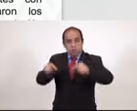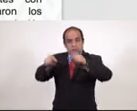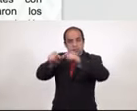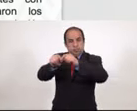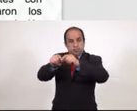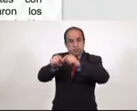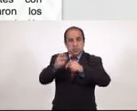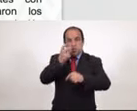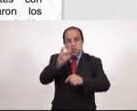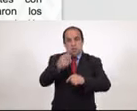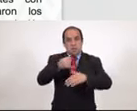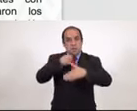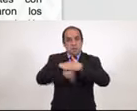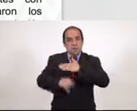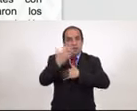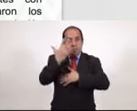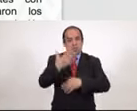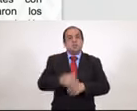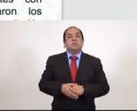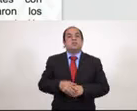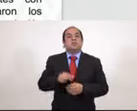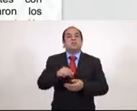5 metros en la excavación.